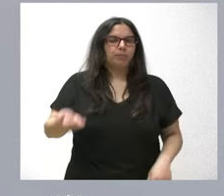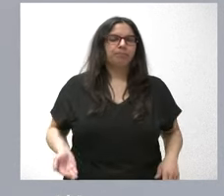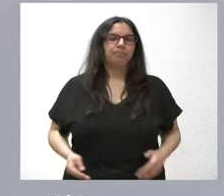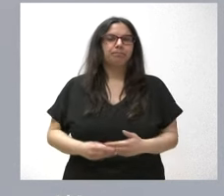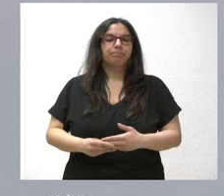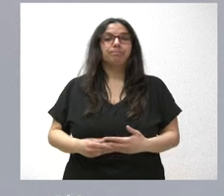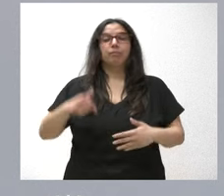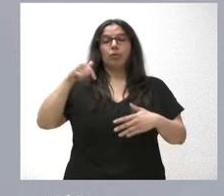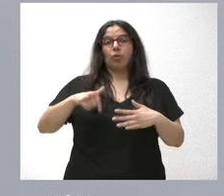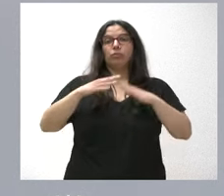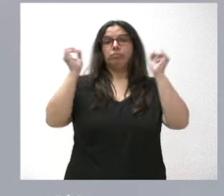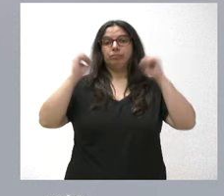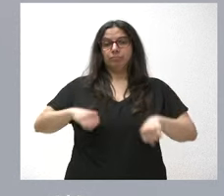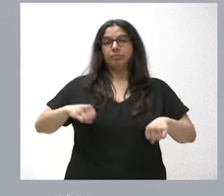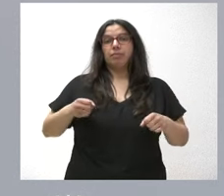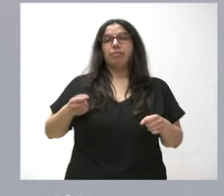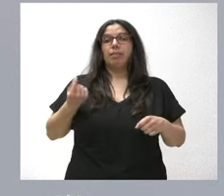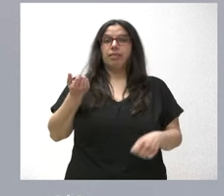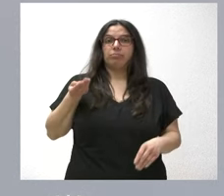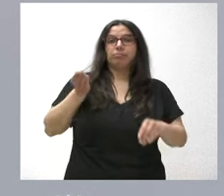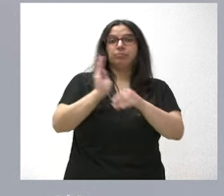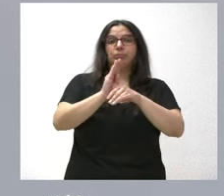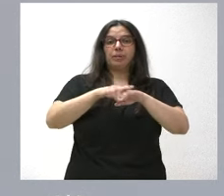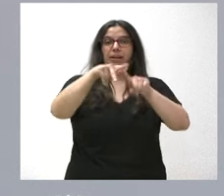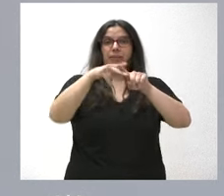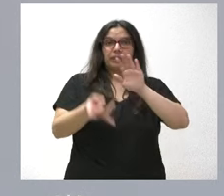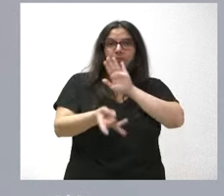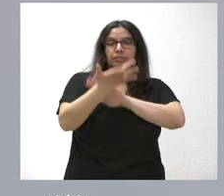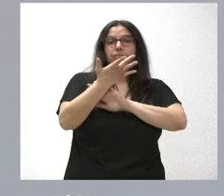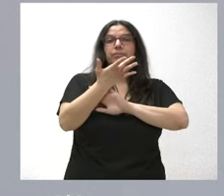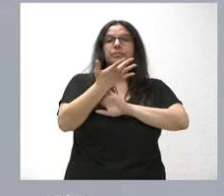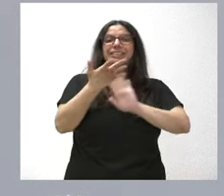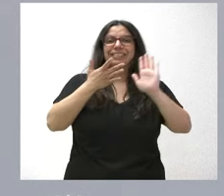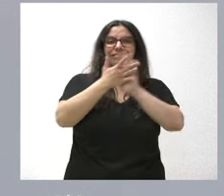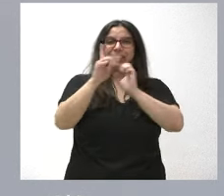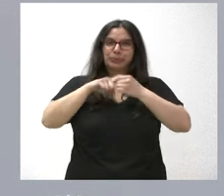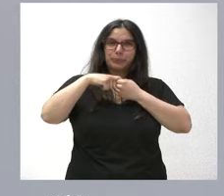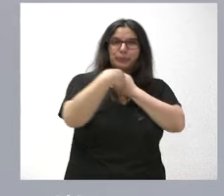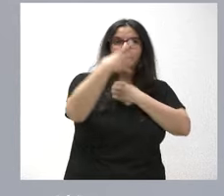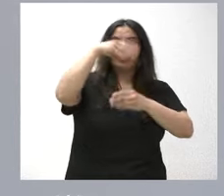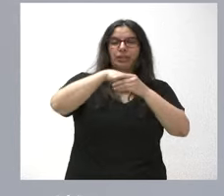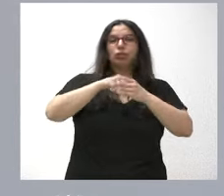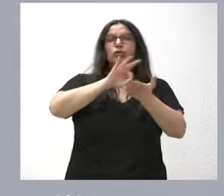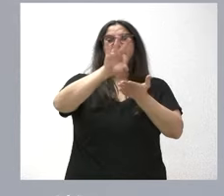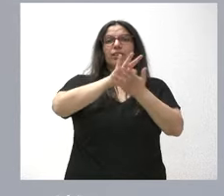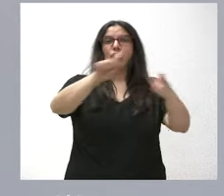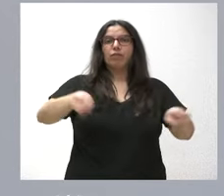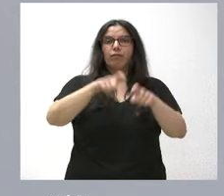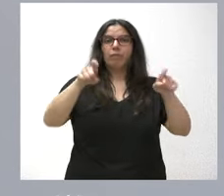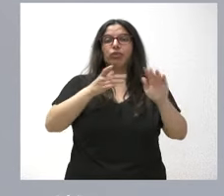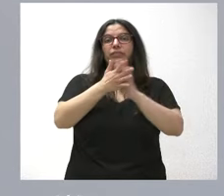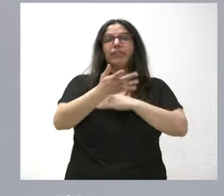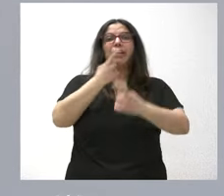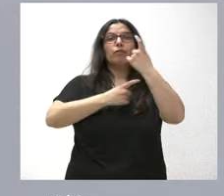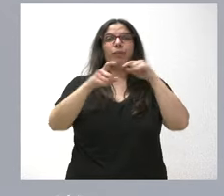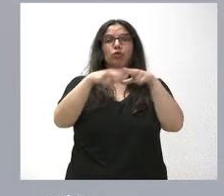Se ha aprobado hoy el gasto para impulsar esta herramienta que va a aglutinar los servicios informáticos con la información social